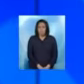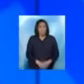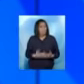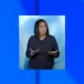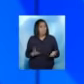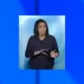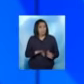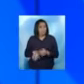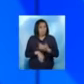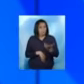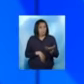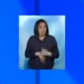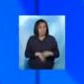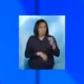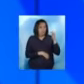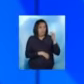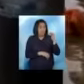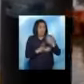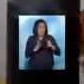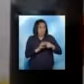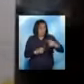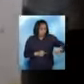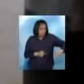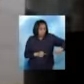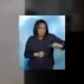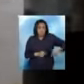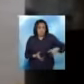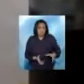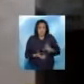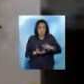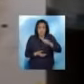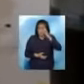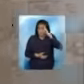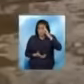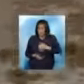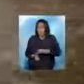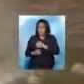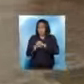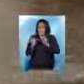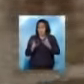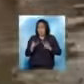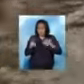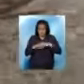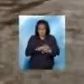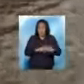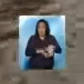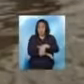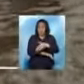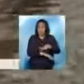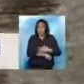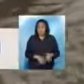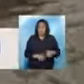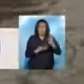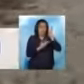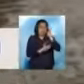Bien, y por otro lado, usando cámaras de llantas y flotadores, la policía de salvataje ingresó a las calles de Piura. Ahí lo están viendo